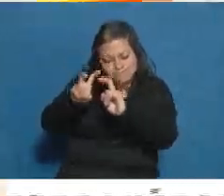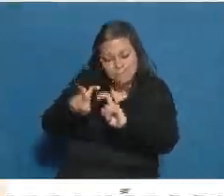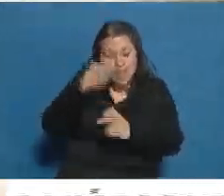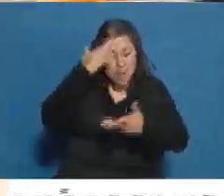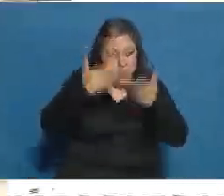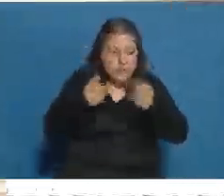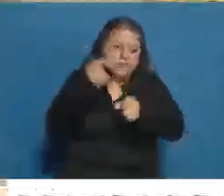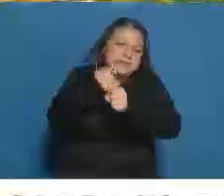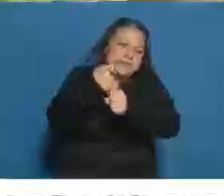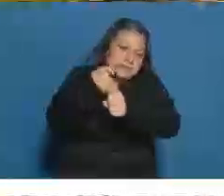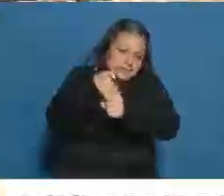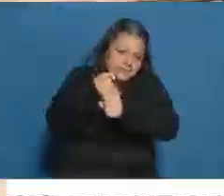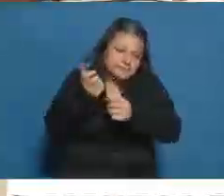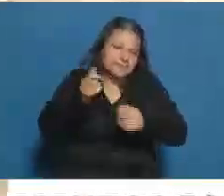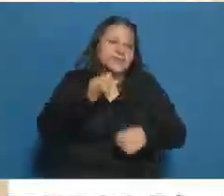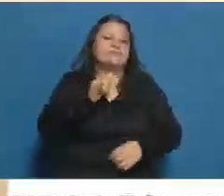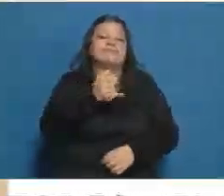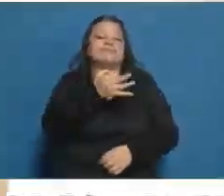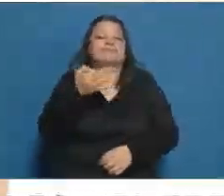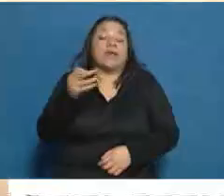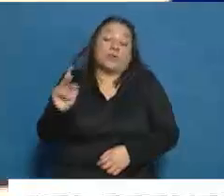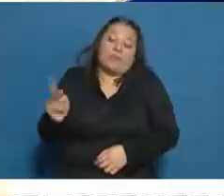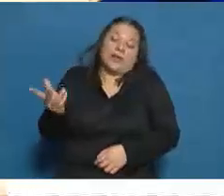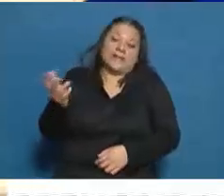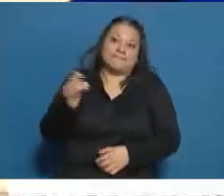está trabajando, sin duda estamos hablando de una muerte, ¿no?